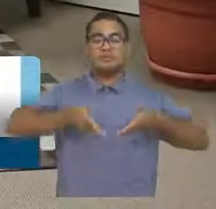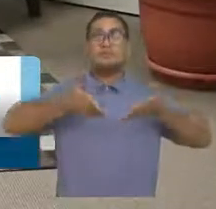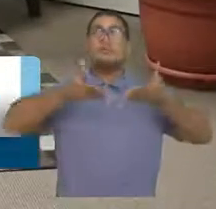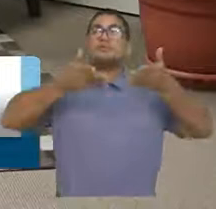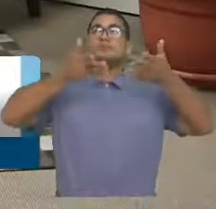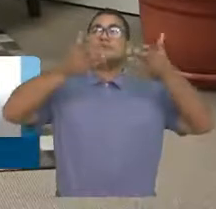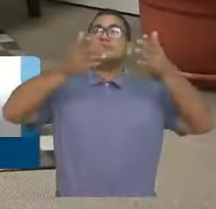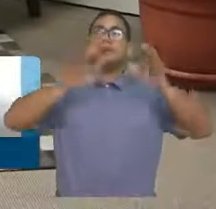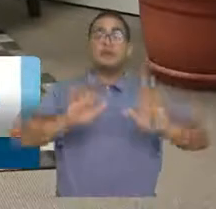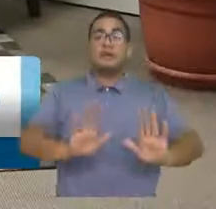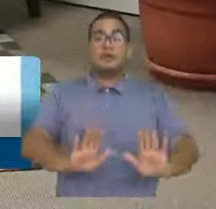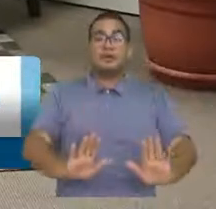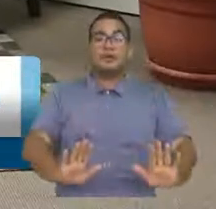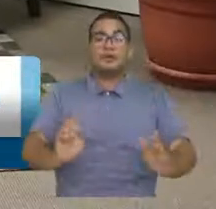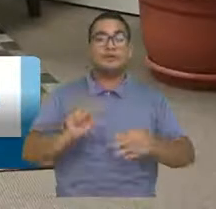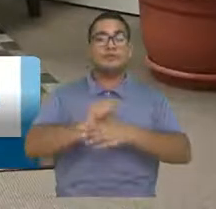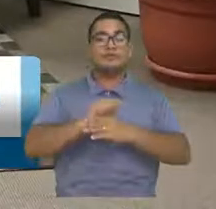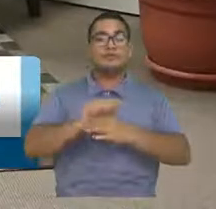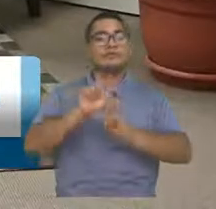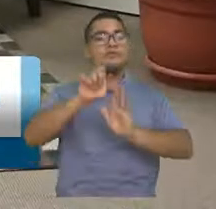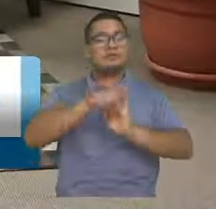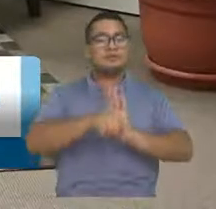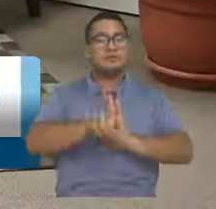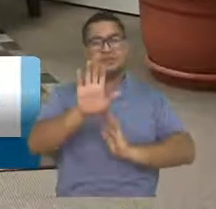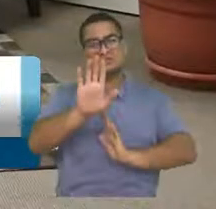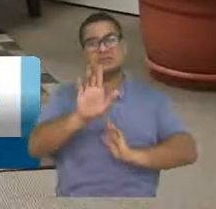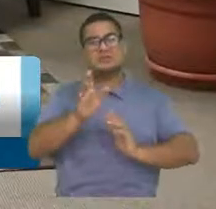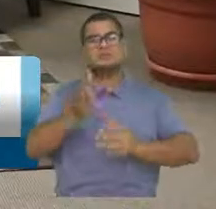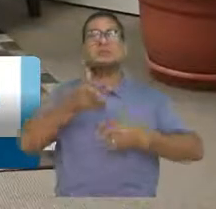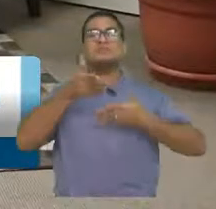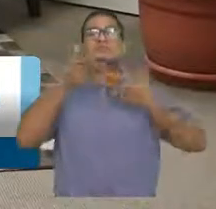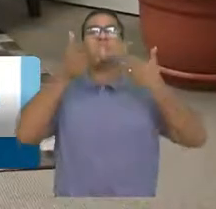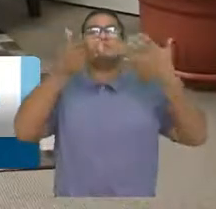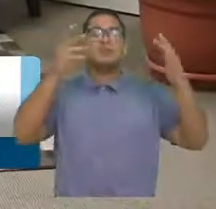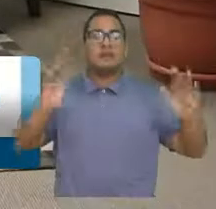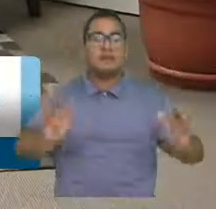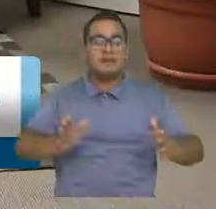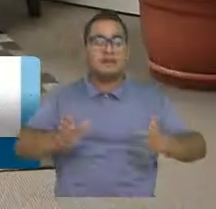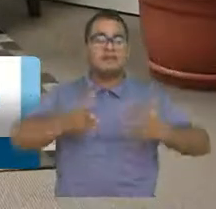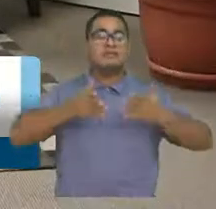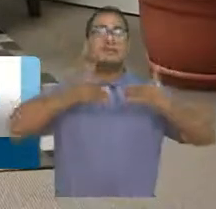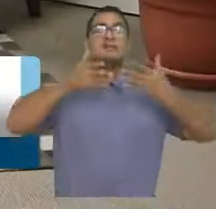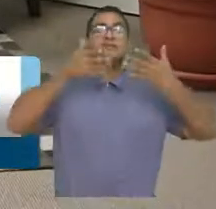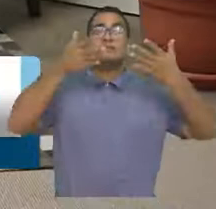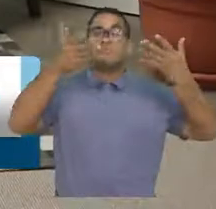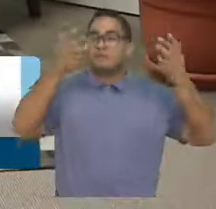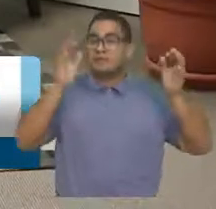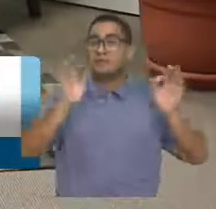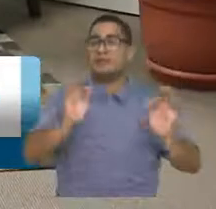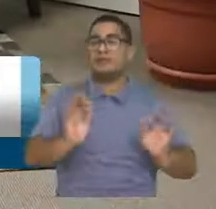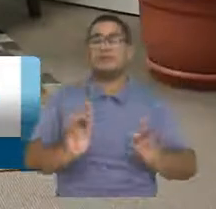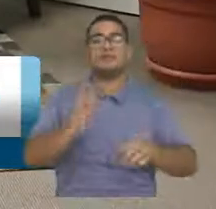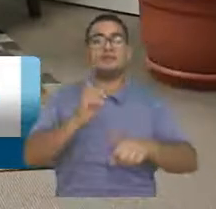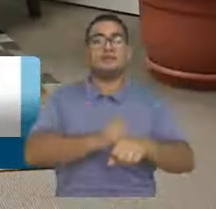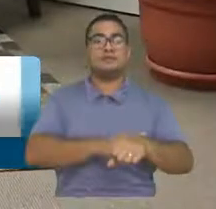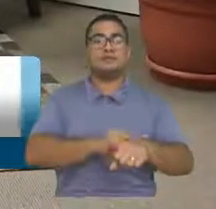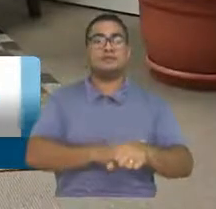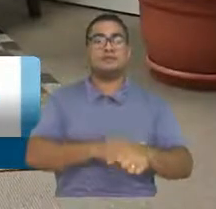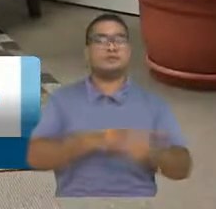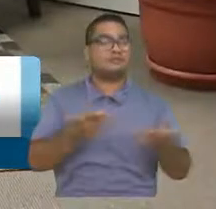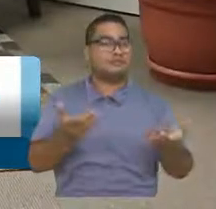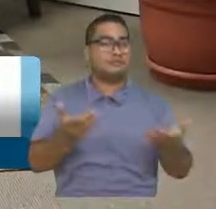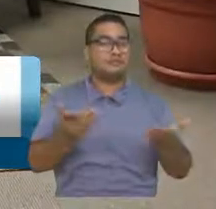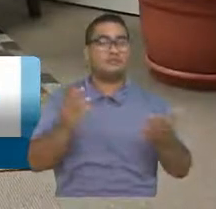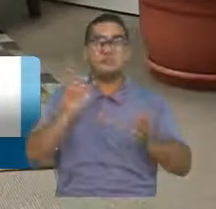5 minutos. Eso es importante. Ejercicios de respiración, 5 minutos diarios, no le va a quitar un gran tiempo. Es que a mí no me da tiempo. Haga